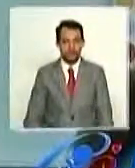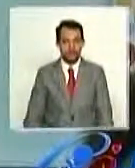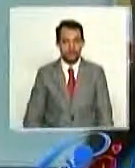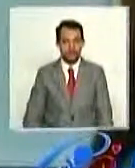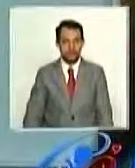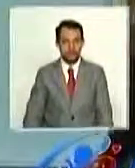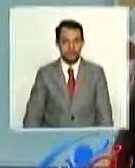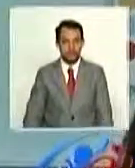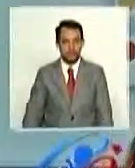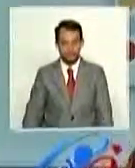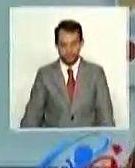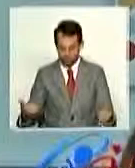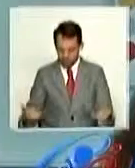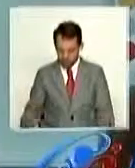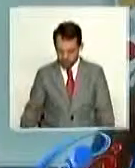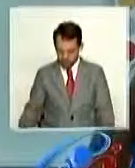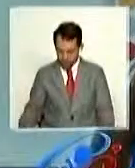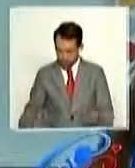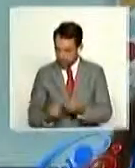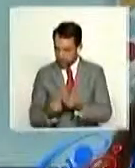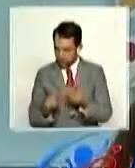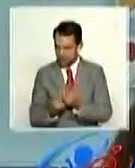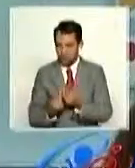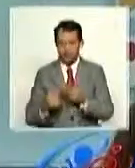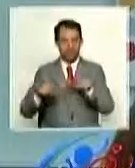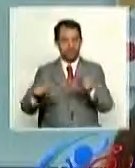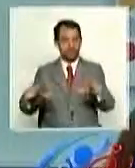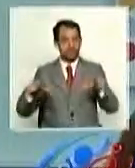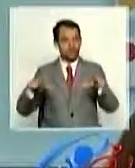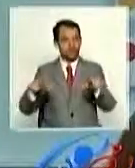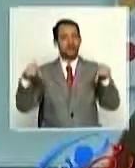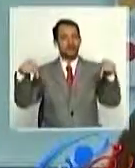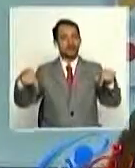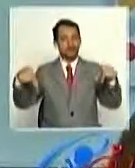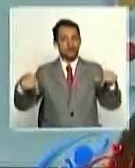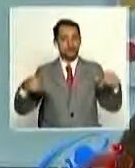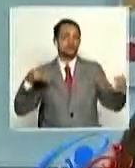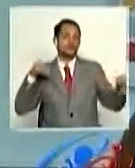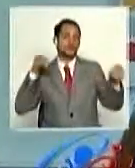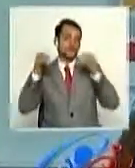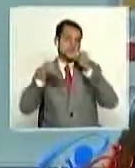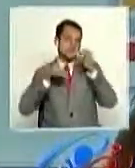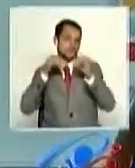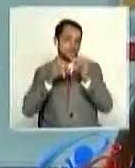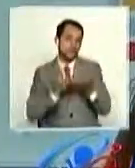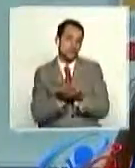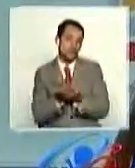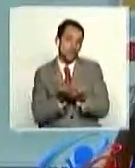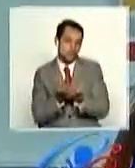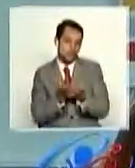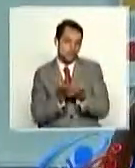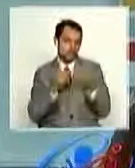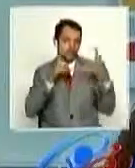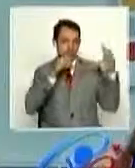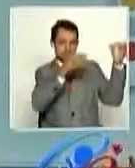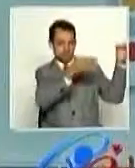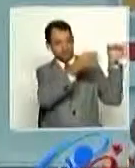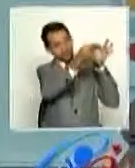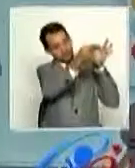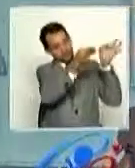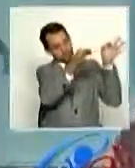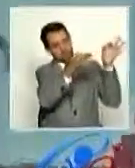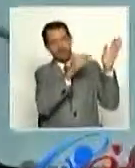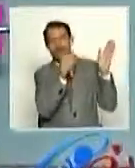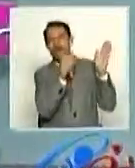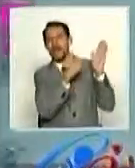Bueno, vamos a concluir el programa de odontología neurofocal dando énfasis en el diagnóstico con la radiografía panorámica.